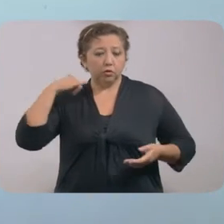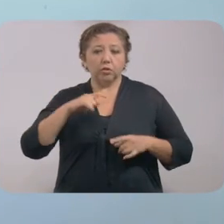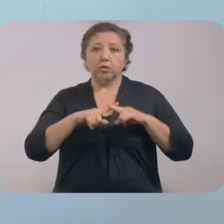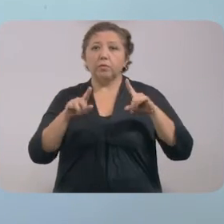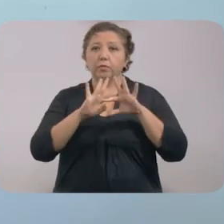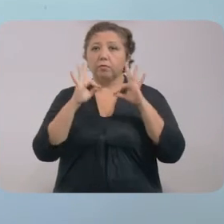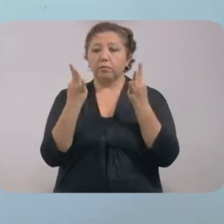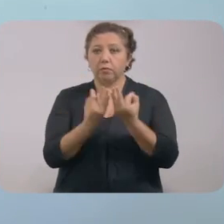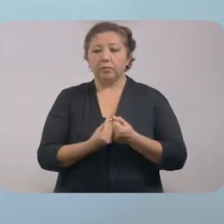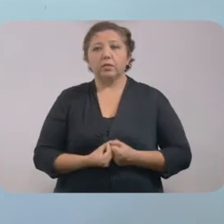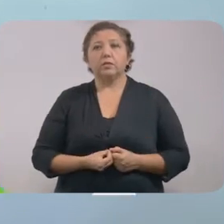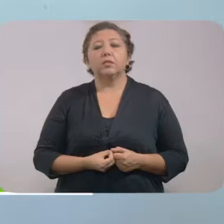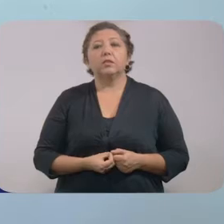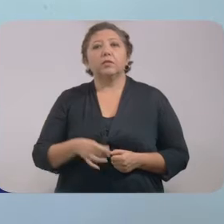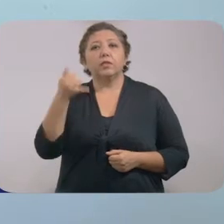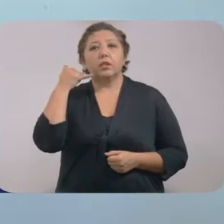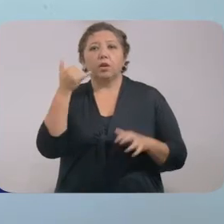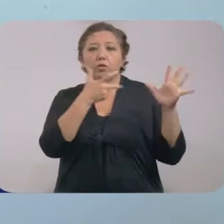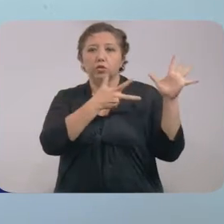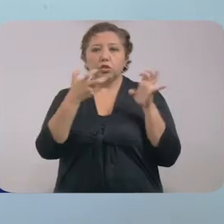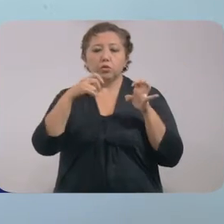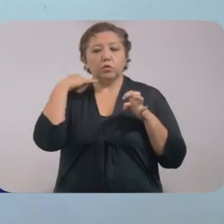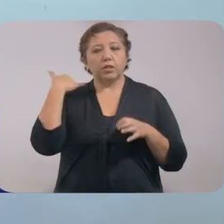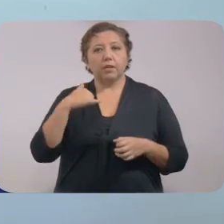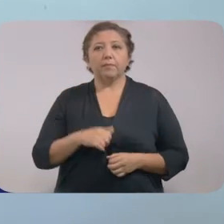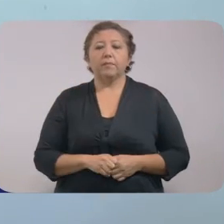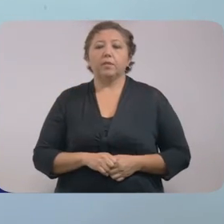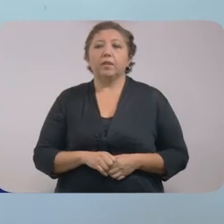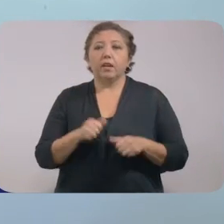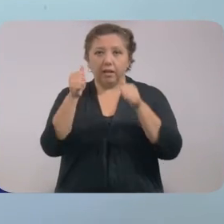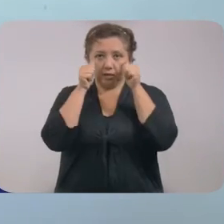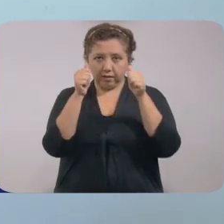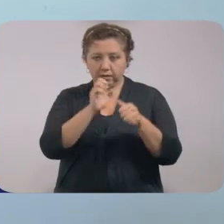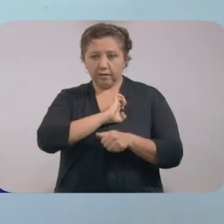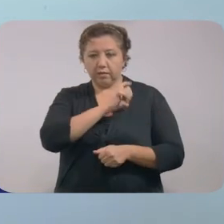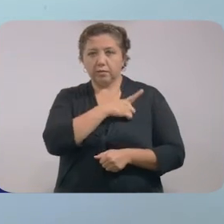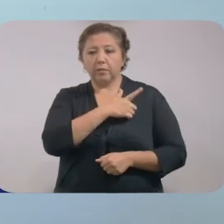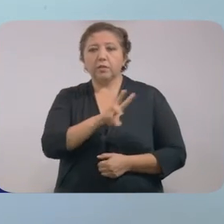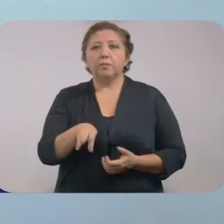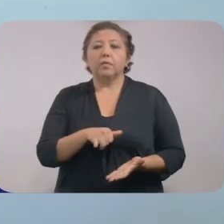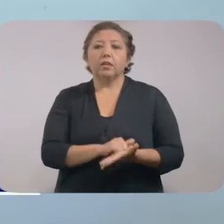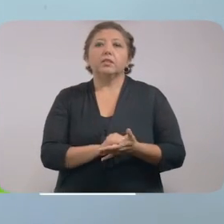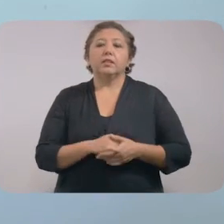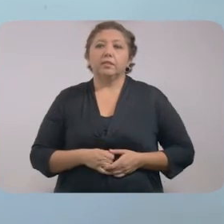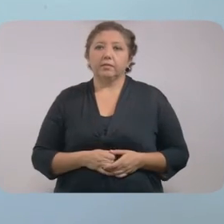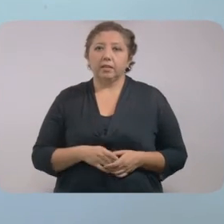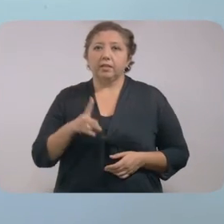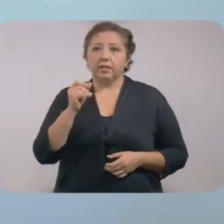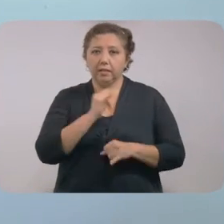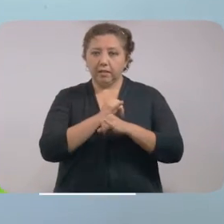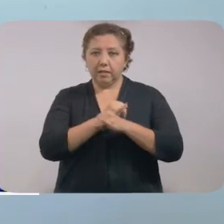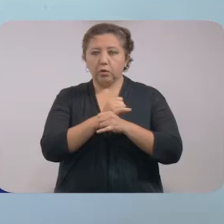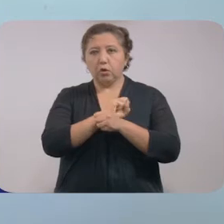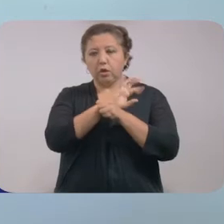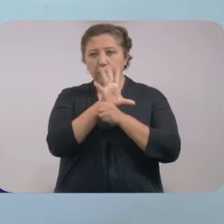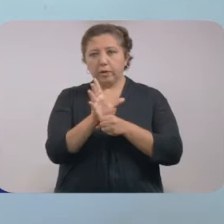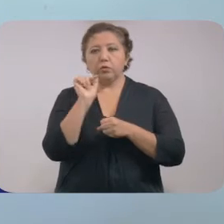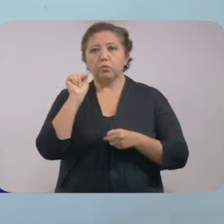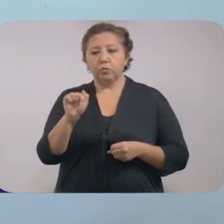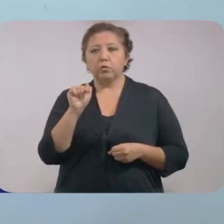yucatecos diversos canales. La línea telefónica 800 Yucatán atiende en español y en maya. La página de